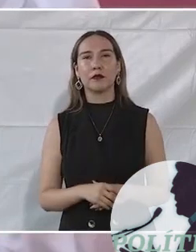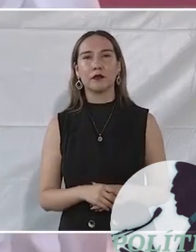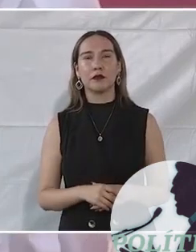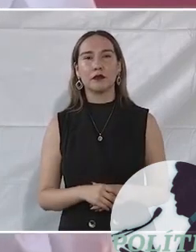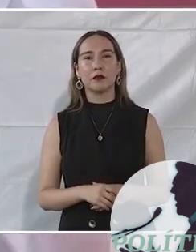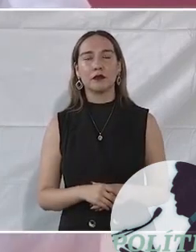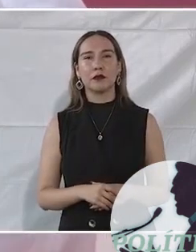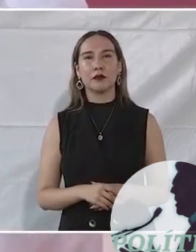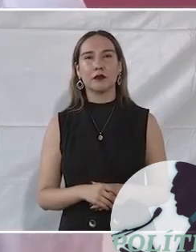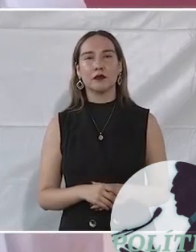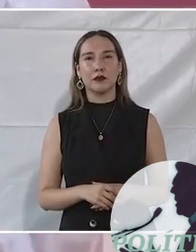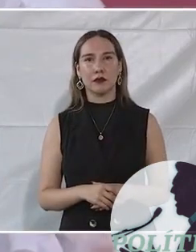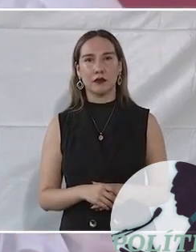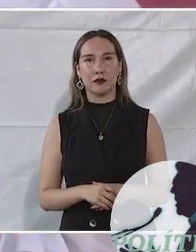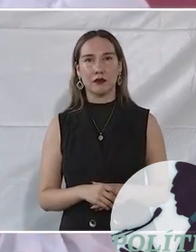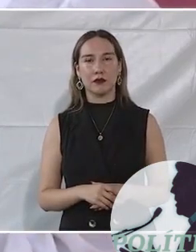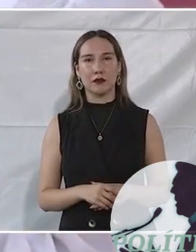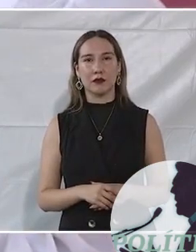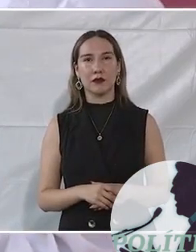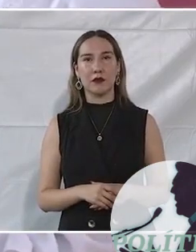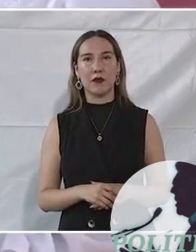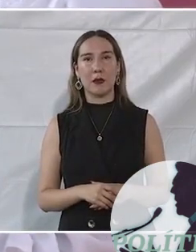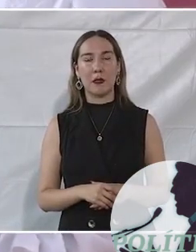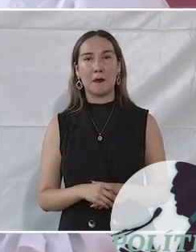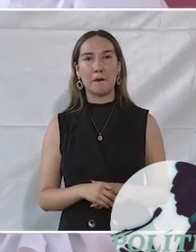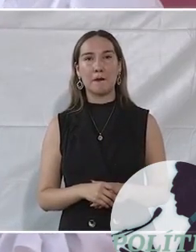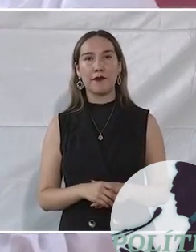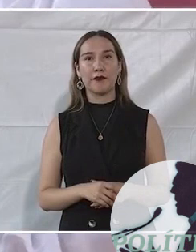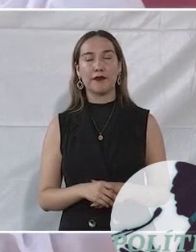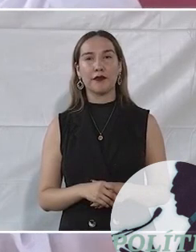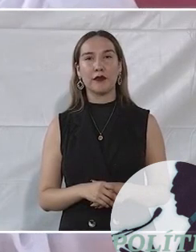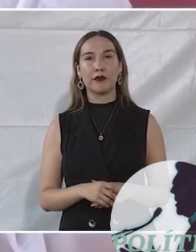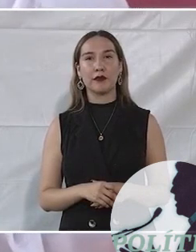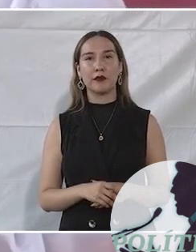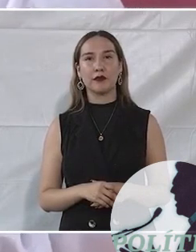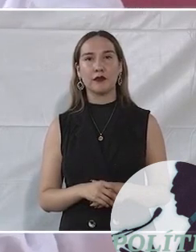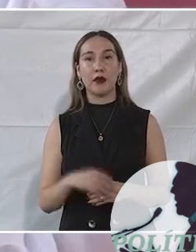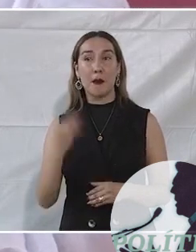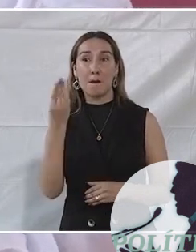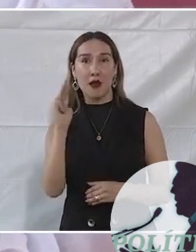un promedio ya en mayo, estimamos, de más de